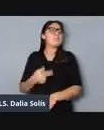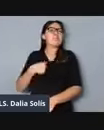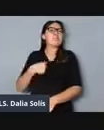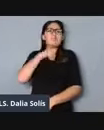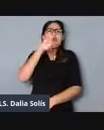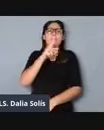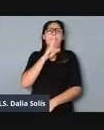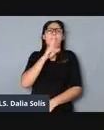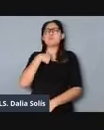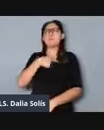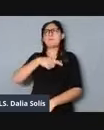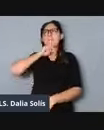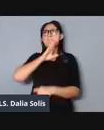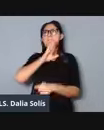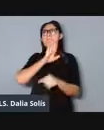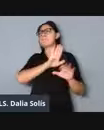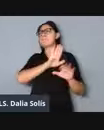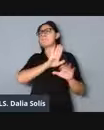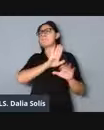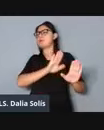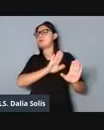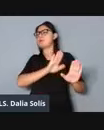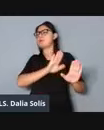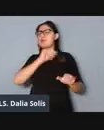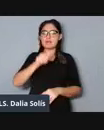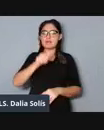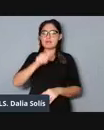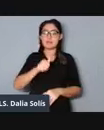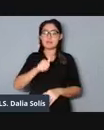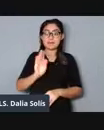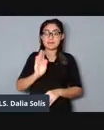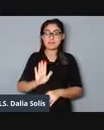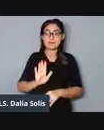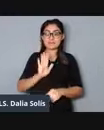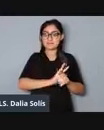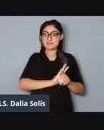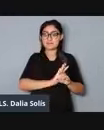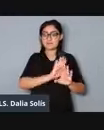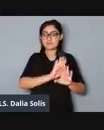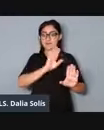o querer parchar lo que todas y todos están viendo, ¿no?